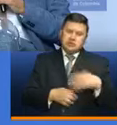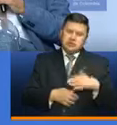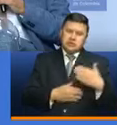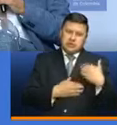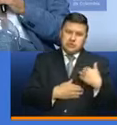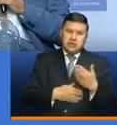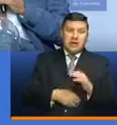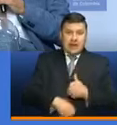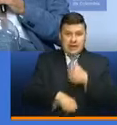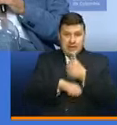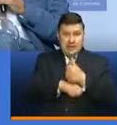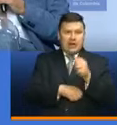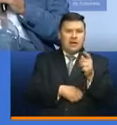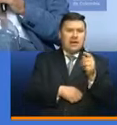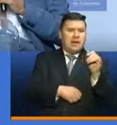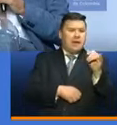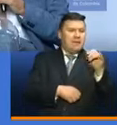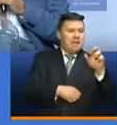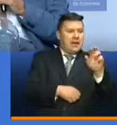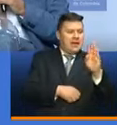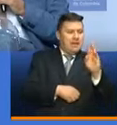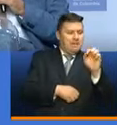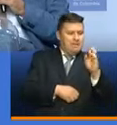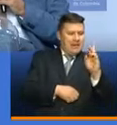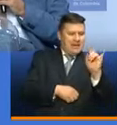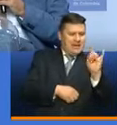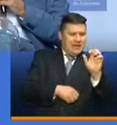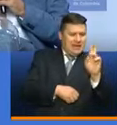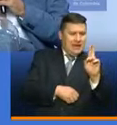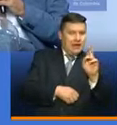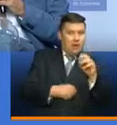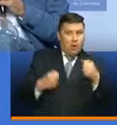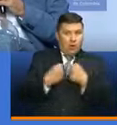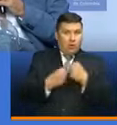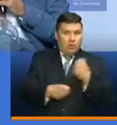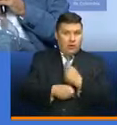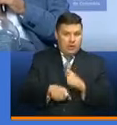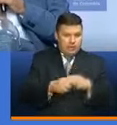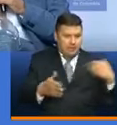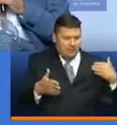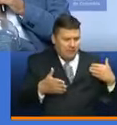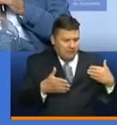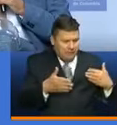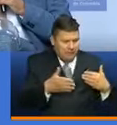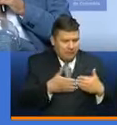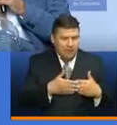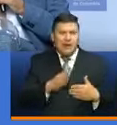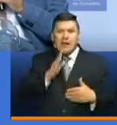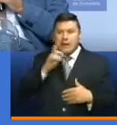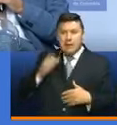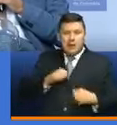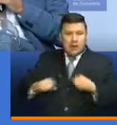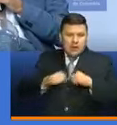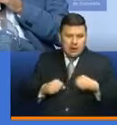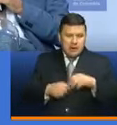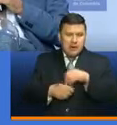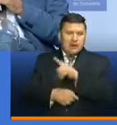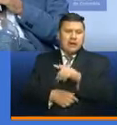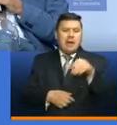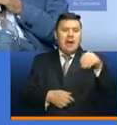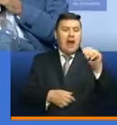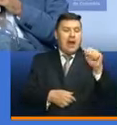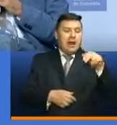la rectora de la EAN, Brigitte Baptiste, con quien hemos podido trabajar muy de la mano en todo este tiempo, la gestora de la comunidad de Makers, Ana